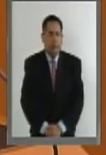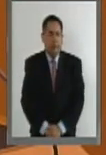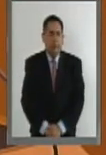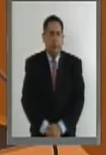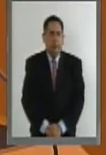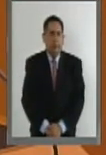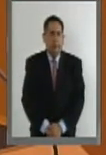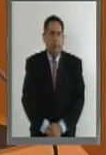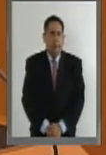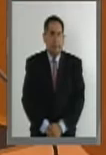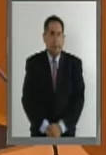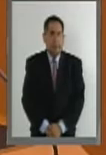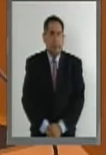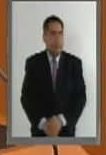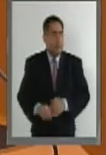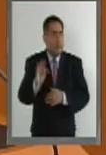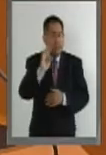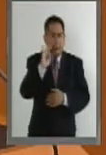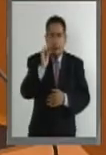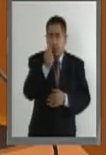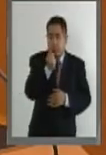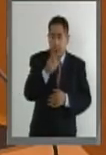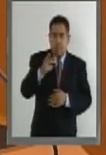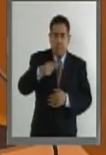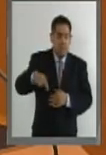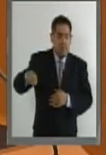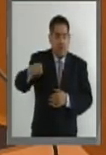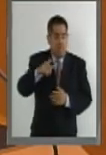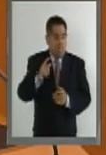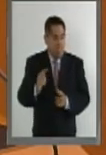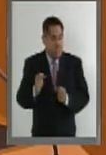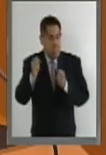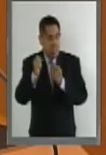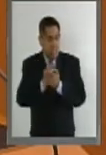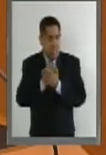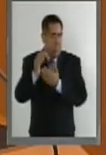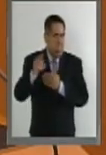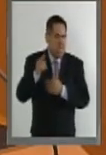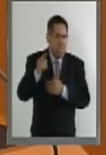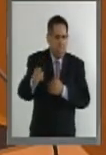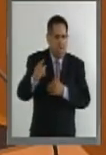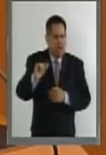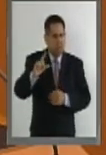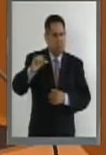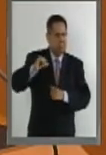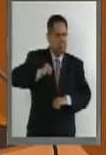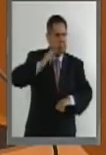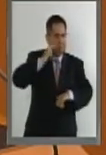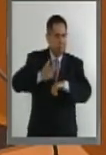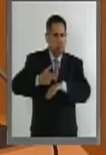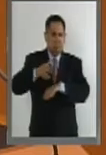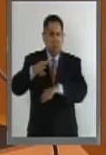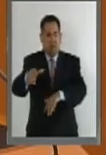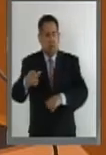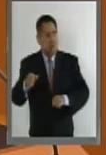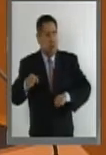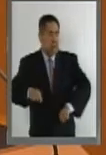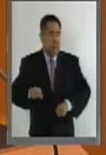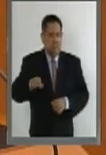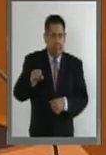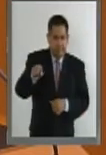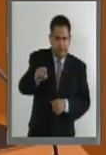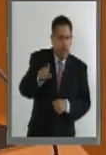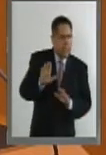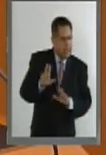Para prevenir las posibles arbitrariedades y excesos que pudiera cometer la autoridad en el ejercicio de sus